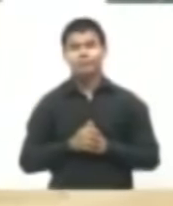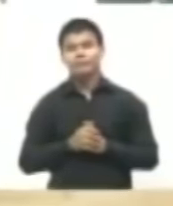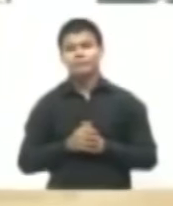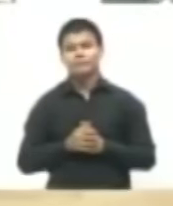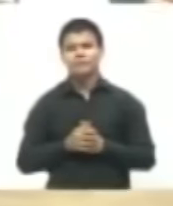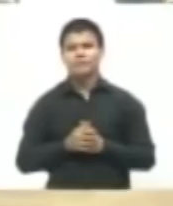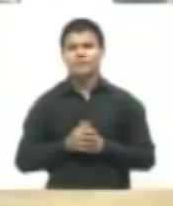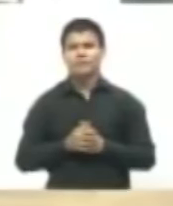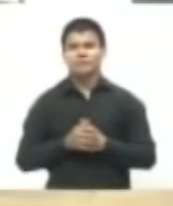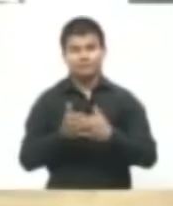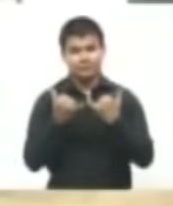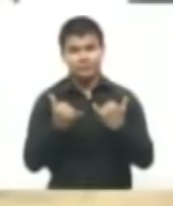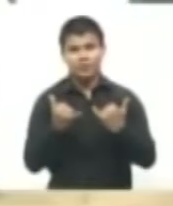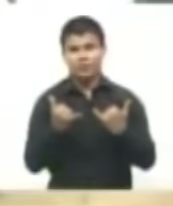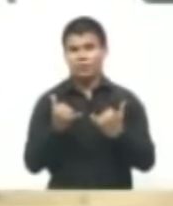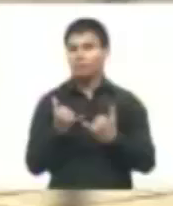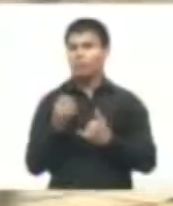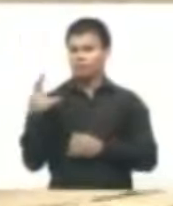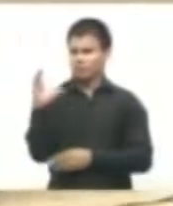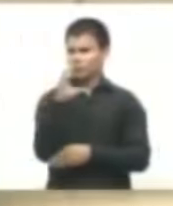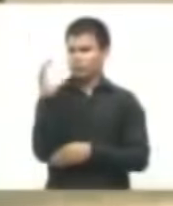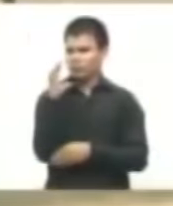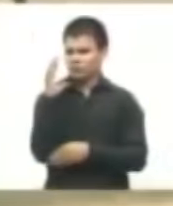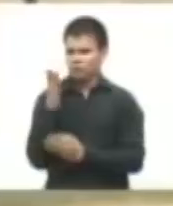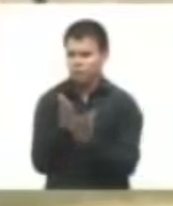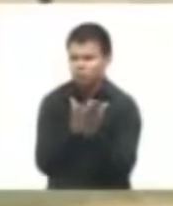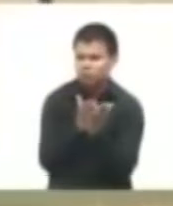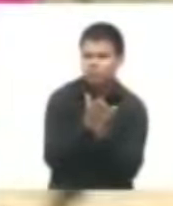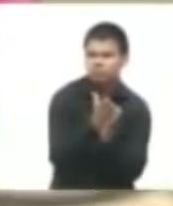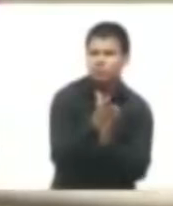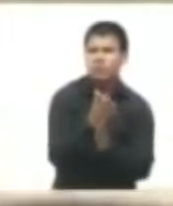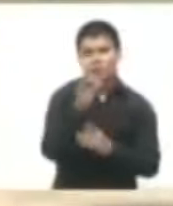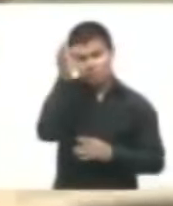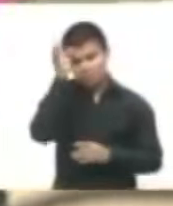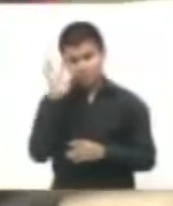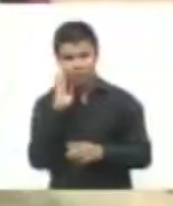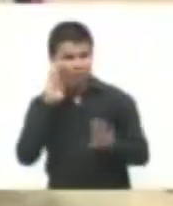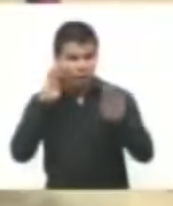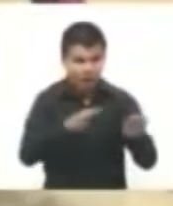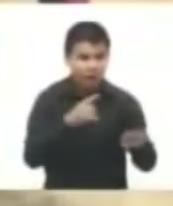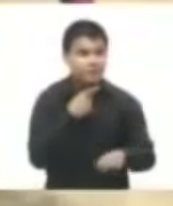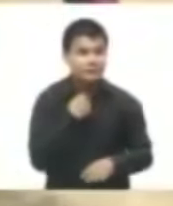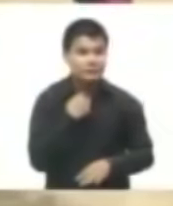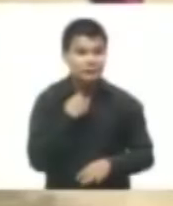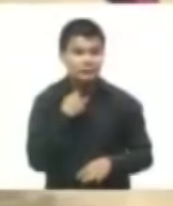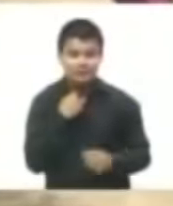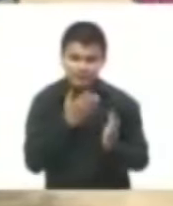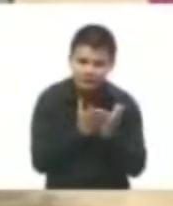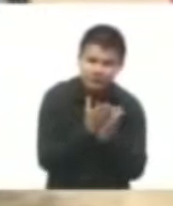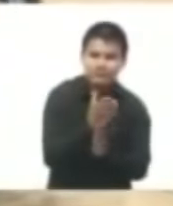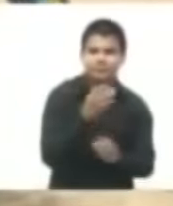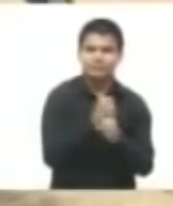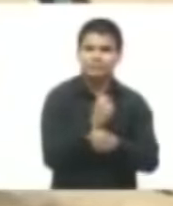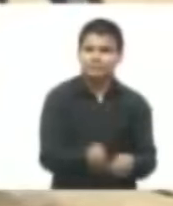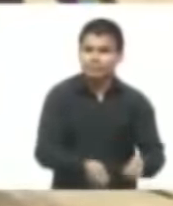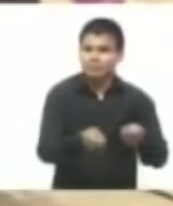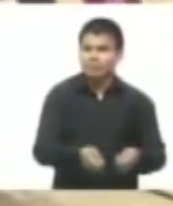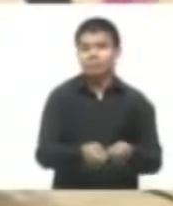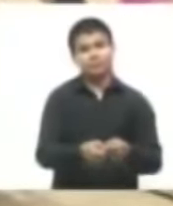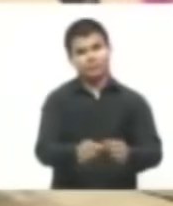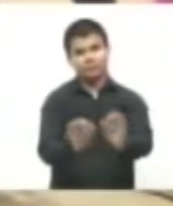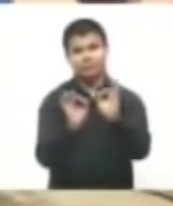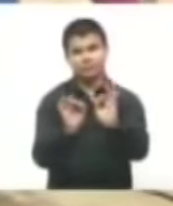selección Colombia es una garantía para quienes deseen inclinarse por este deporte. Algunas niñas son hijas de mis